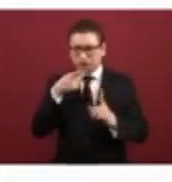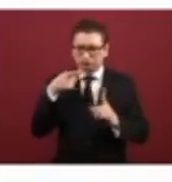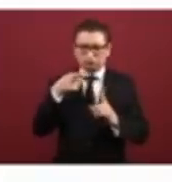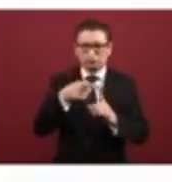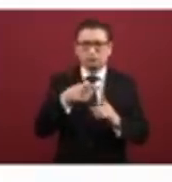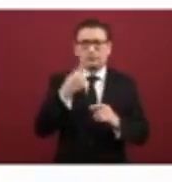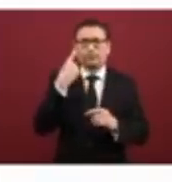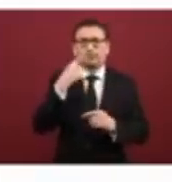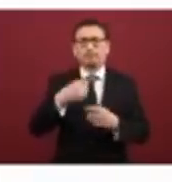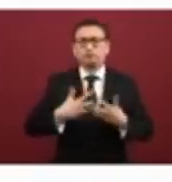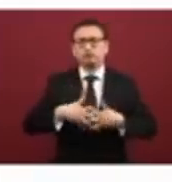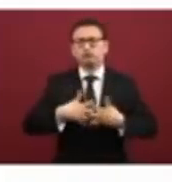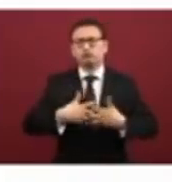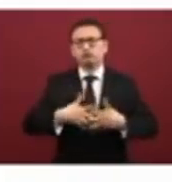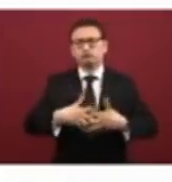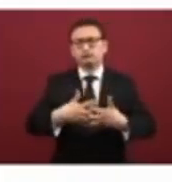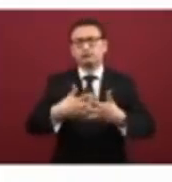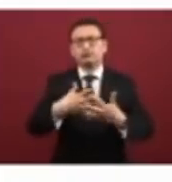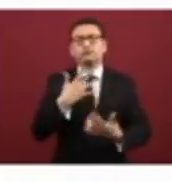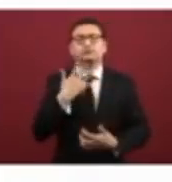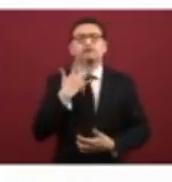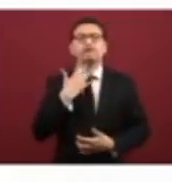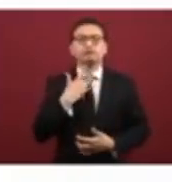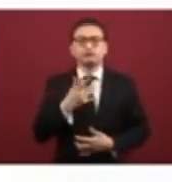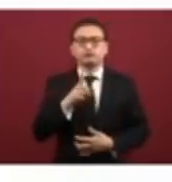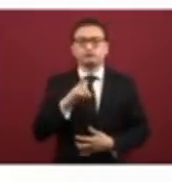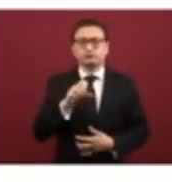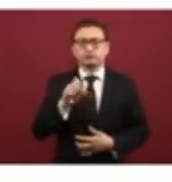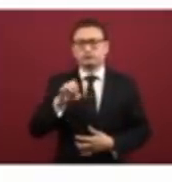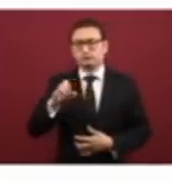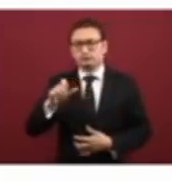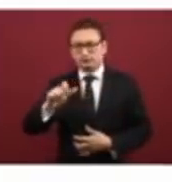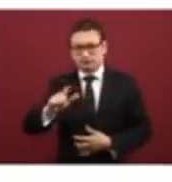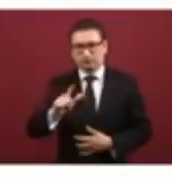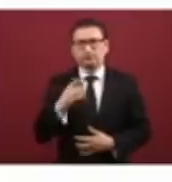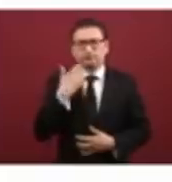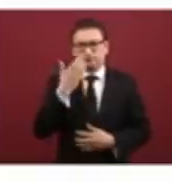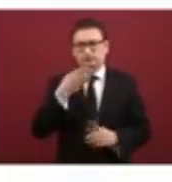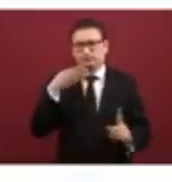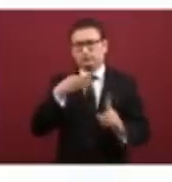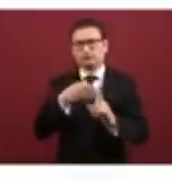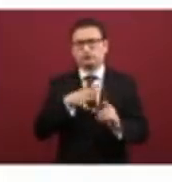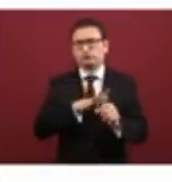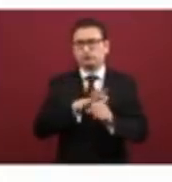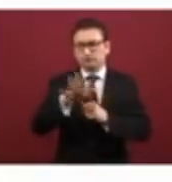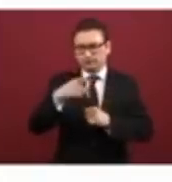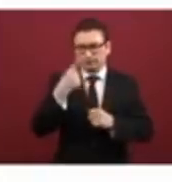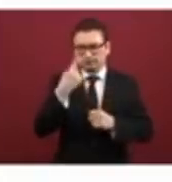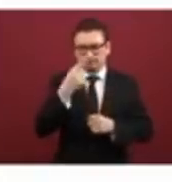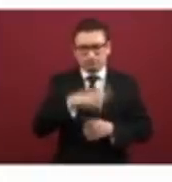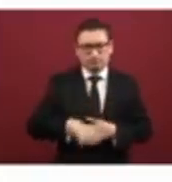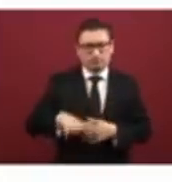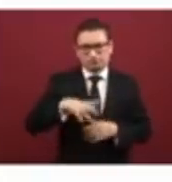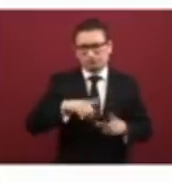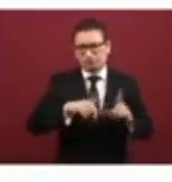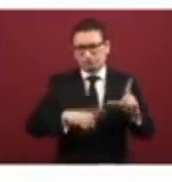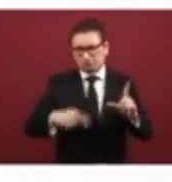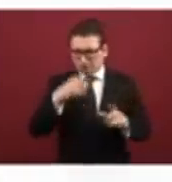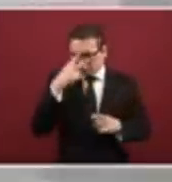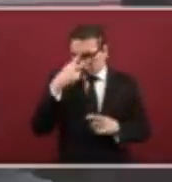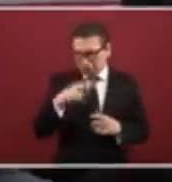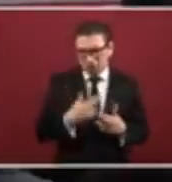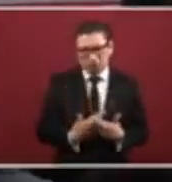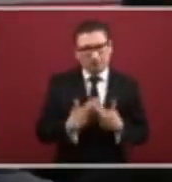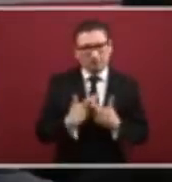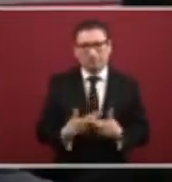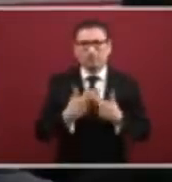de gasolina y diésel, el objetivo principal es alcanzar la autosuficiencia y soberanía energética de hidrocarburos